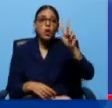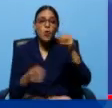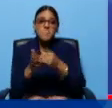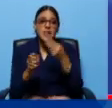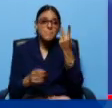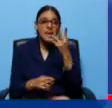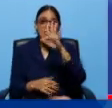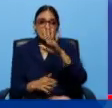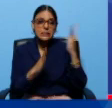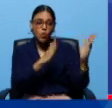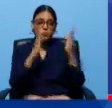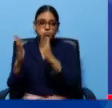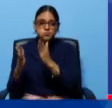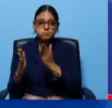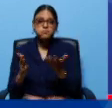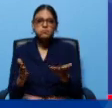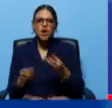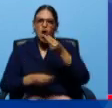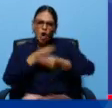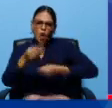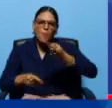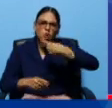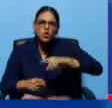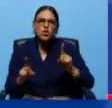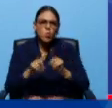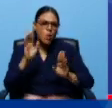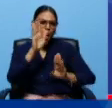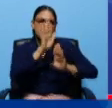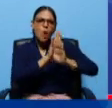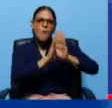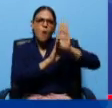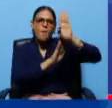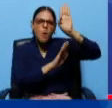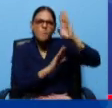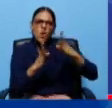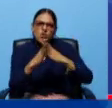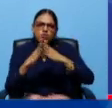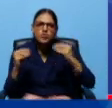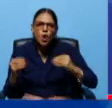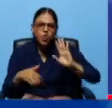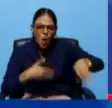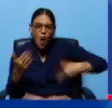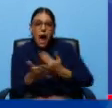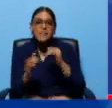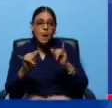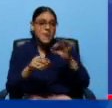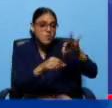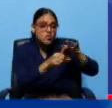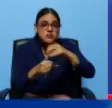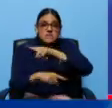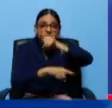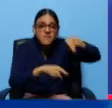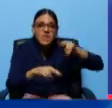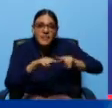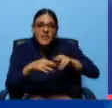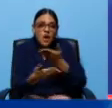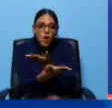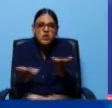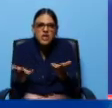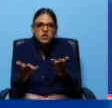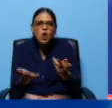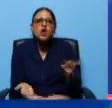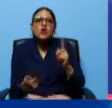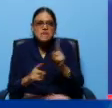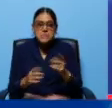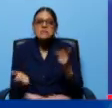2024-2025, Gabriela, cómo vamos a crecer hasta que el semillero científico llegue a